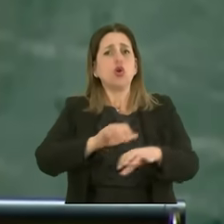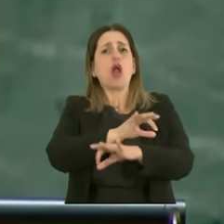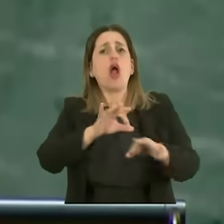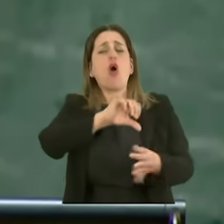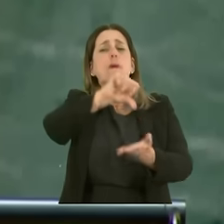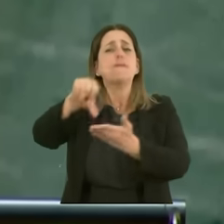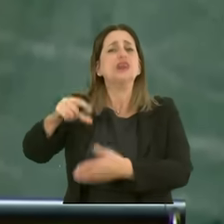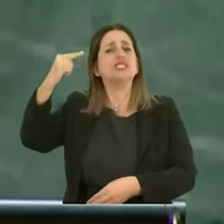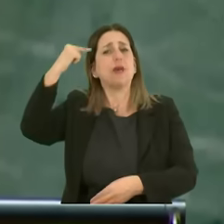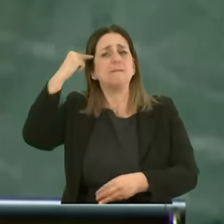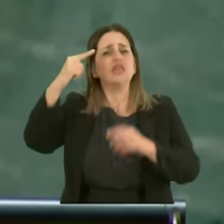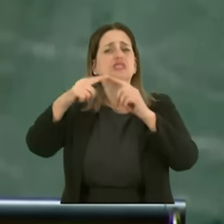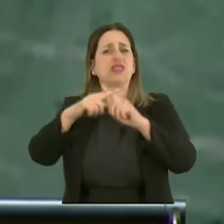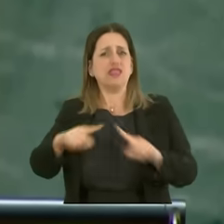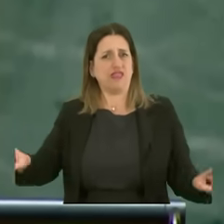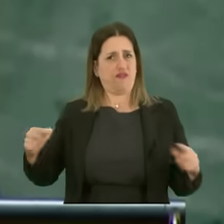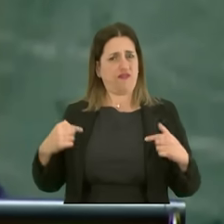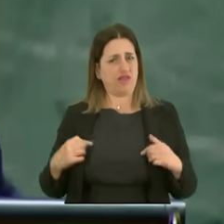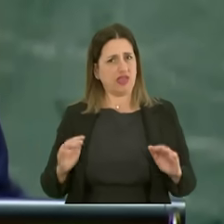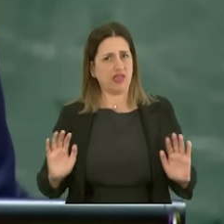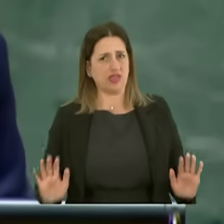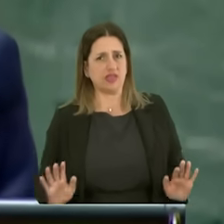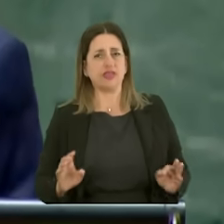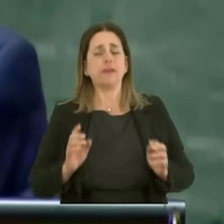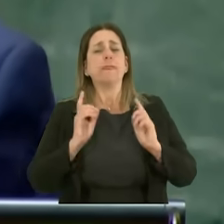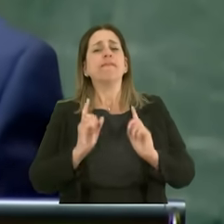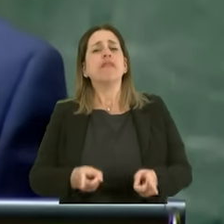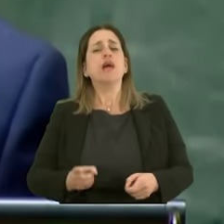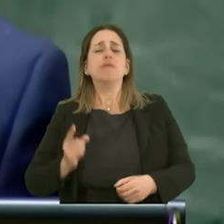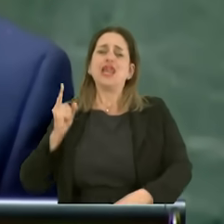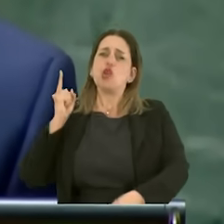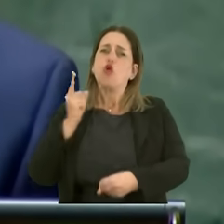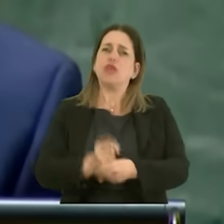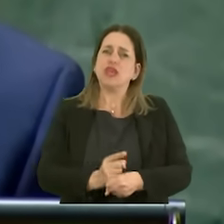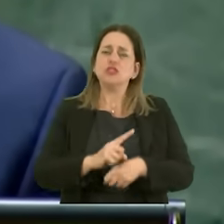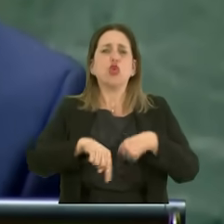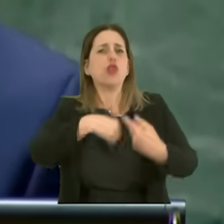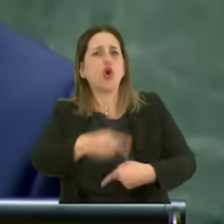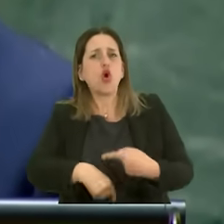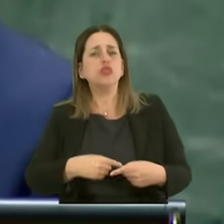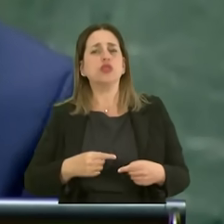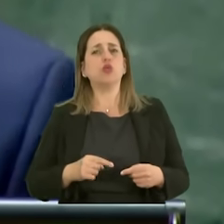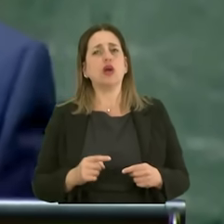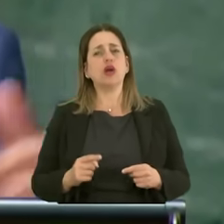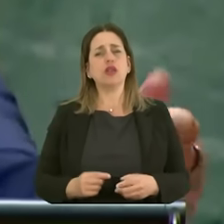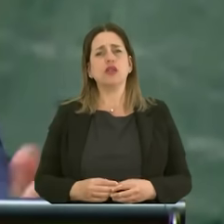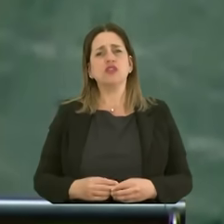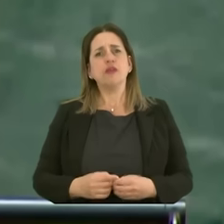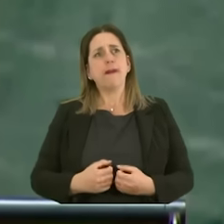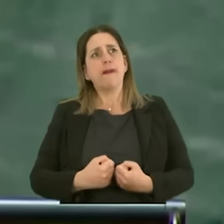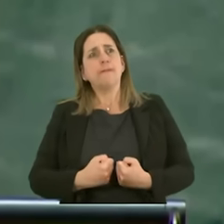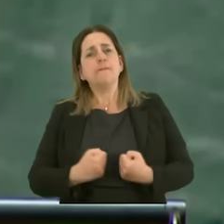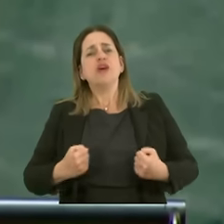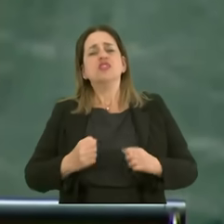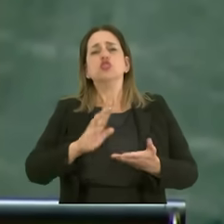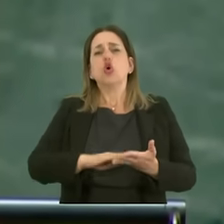distinto al mismo tiempo tenemos la obligación de profundizar el criterio